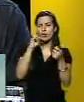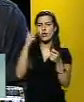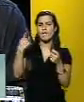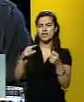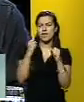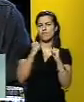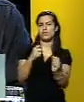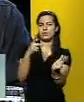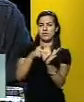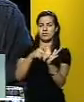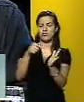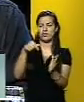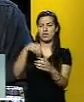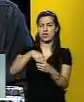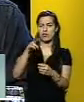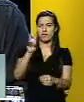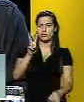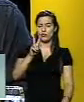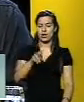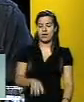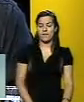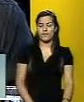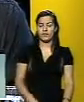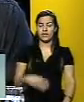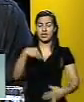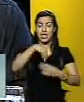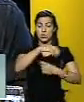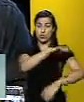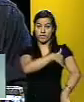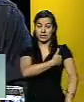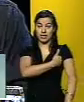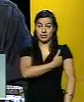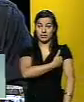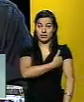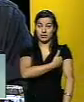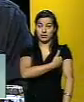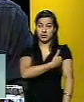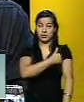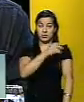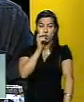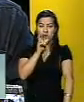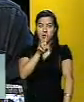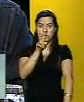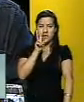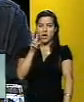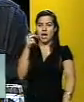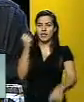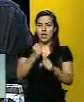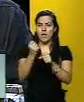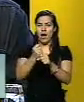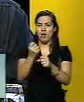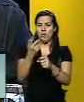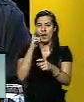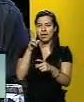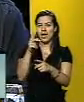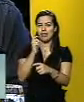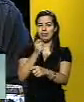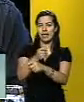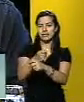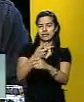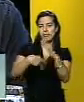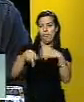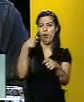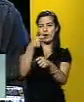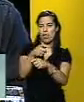país. En las universidades, tú lo conseguías en los trabajos de ascenso de los profesores, en las tesis de grado,